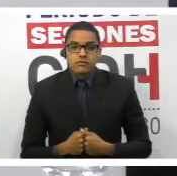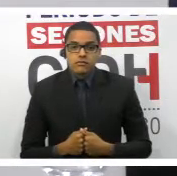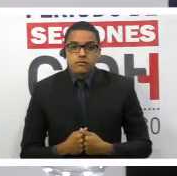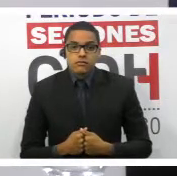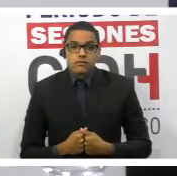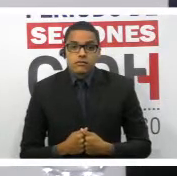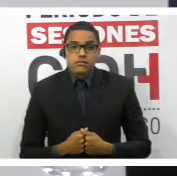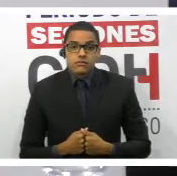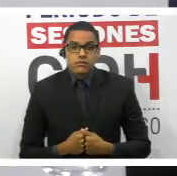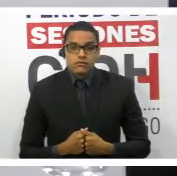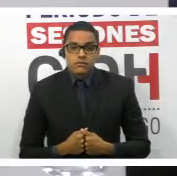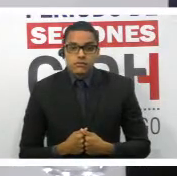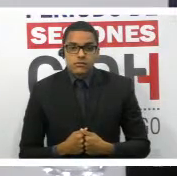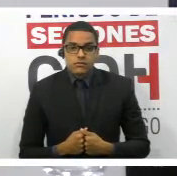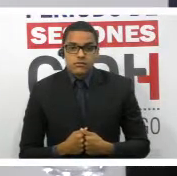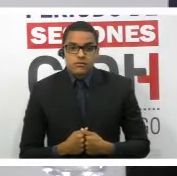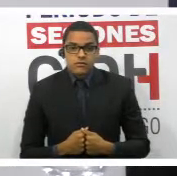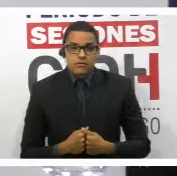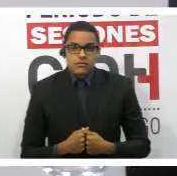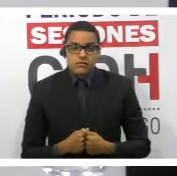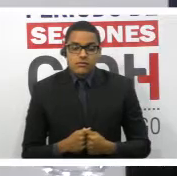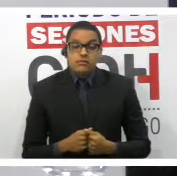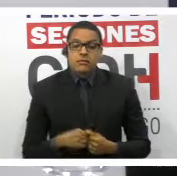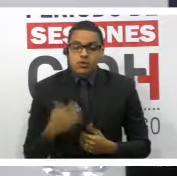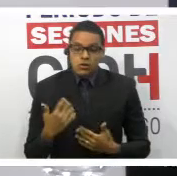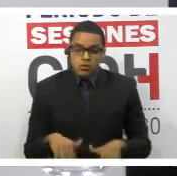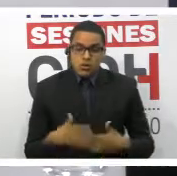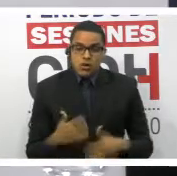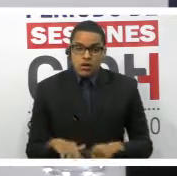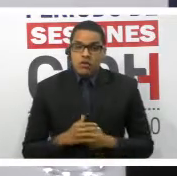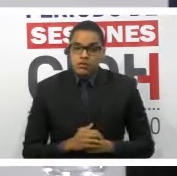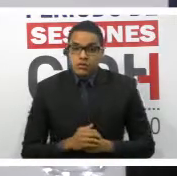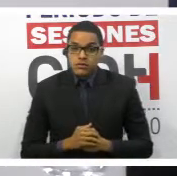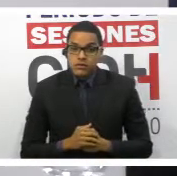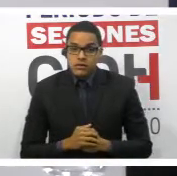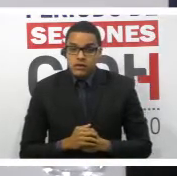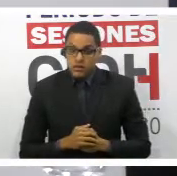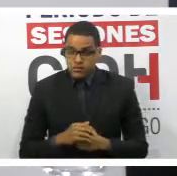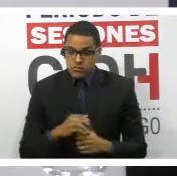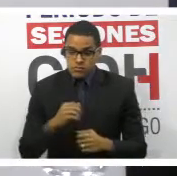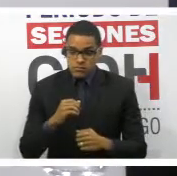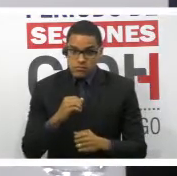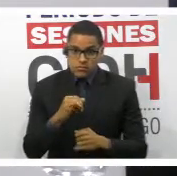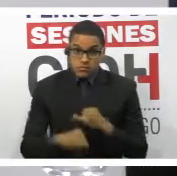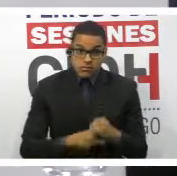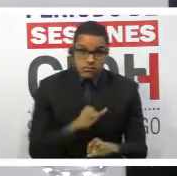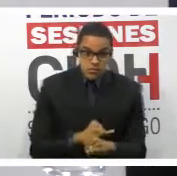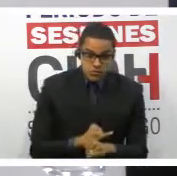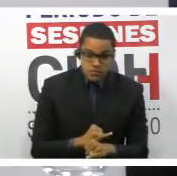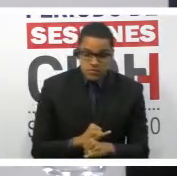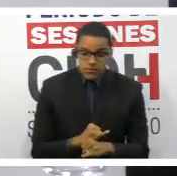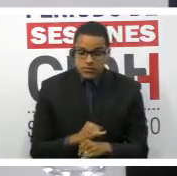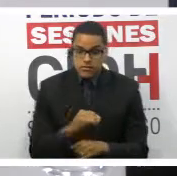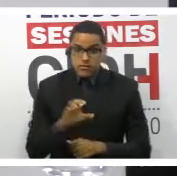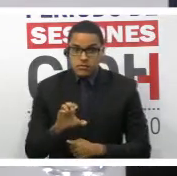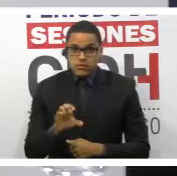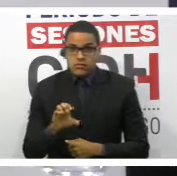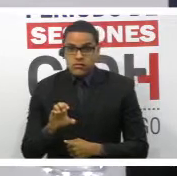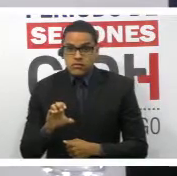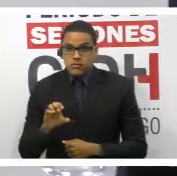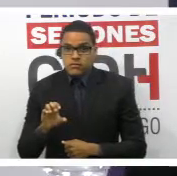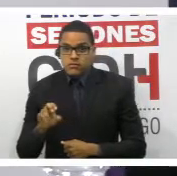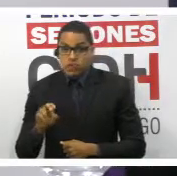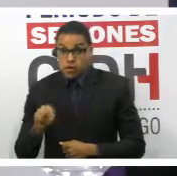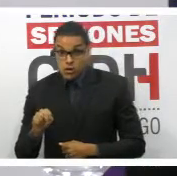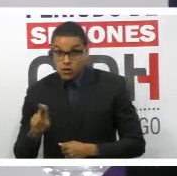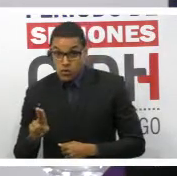vino a hacer un cambio radical de paradigma sobre los derechos de las personas con discapacidad y